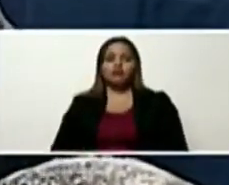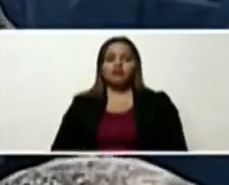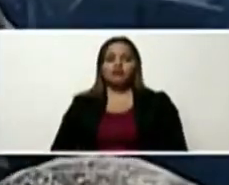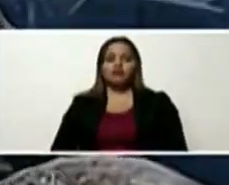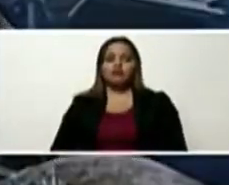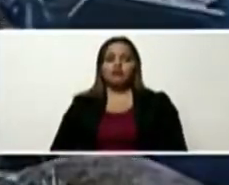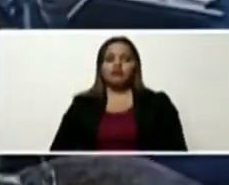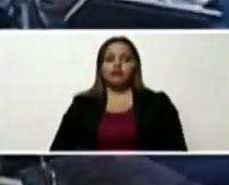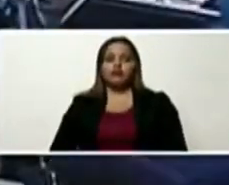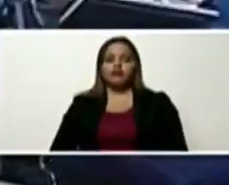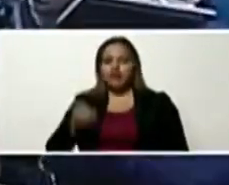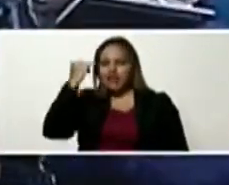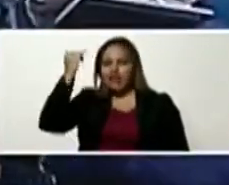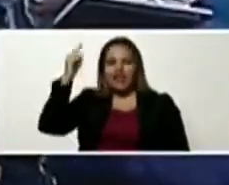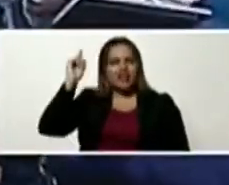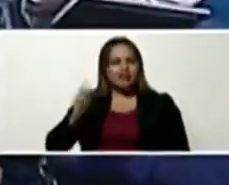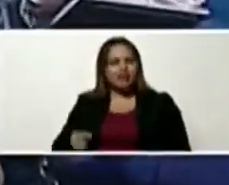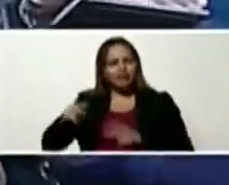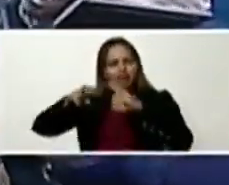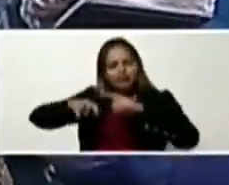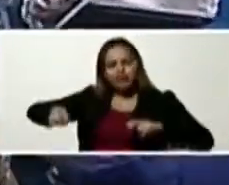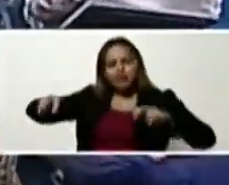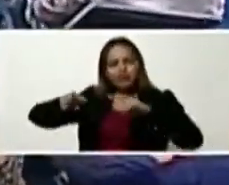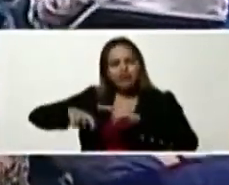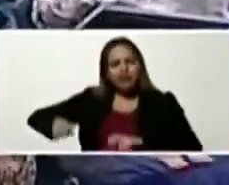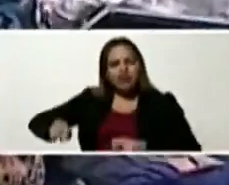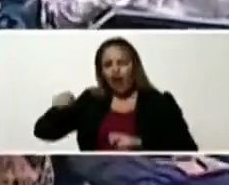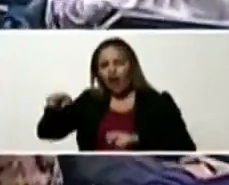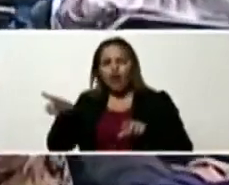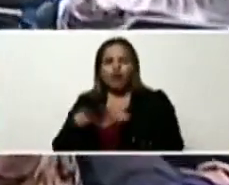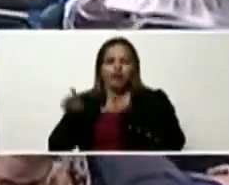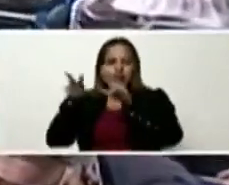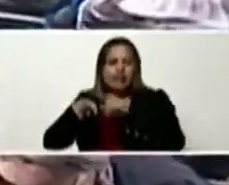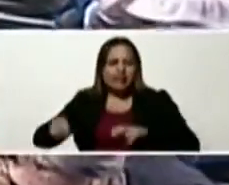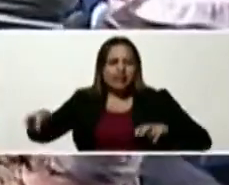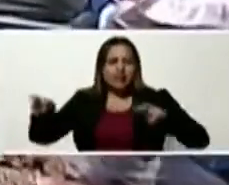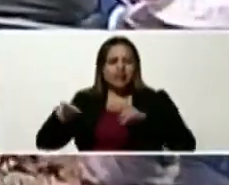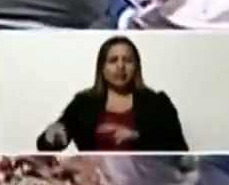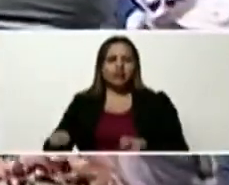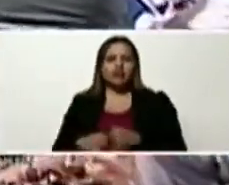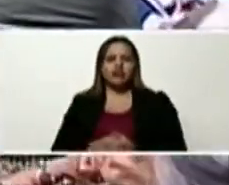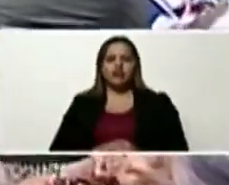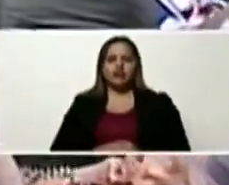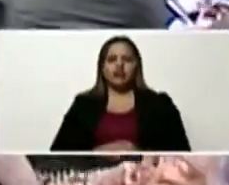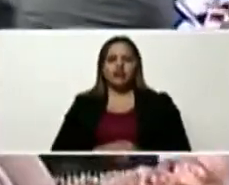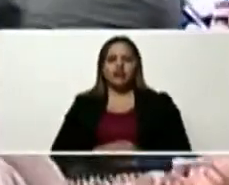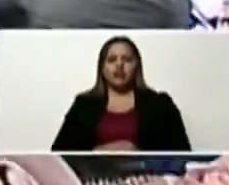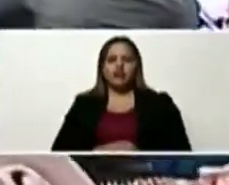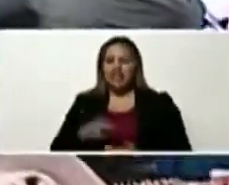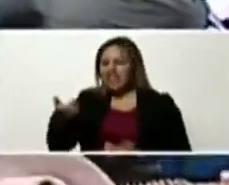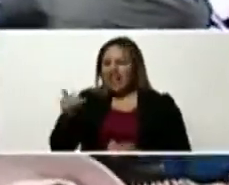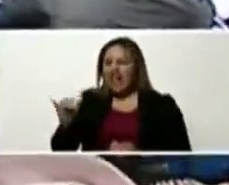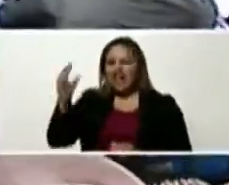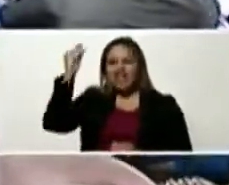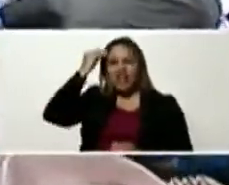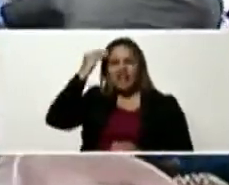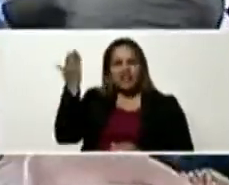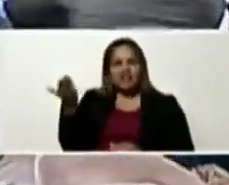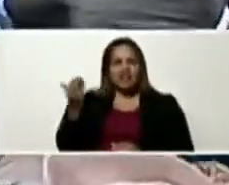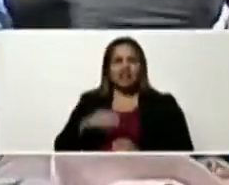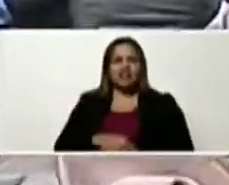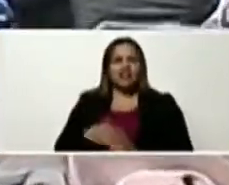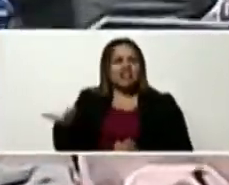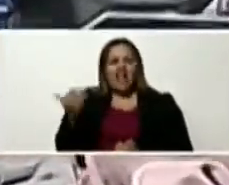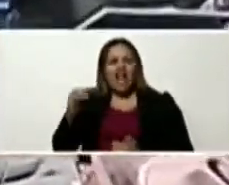es también de tratar de indagar, es una como una investigación, qué tenían en el cerebro, qué tenían en